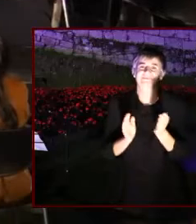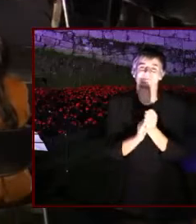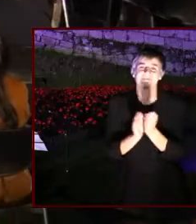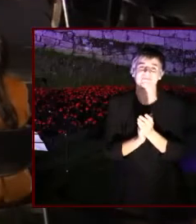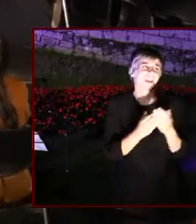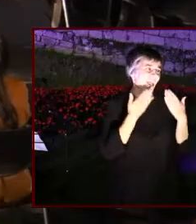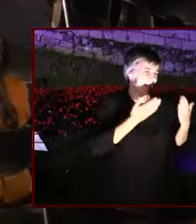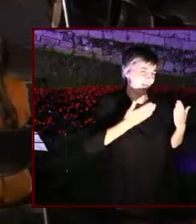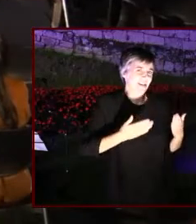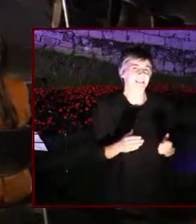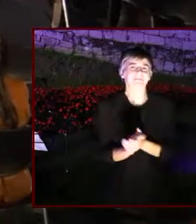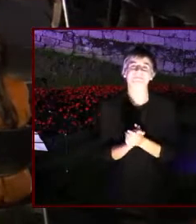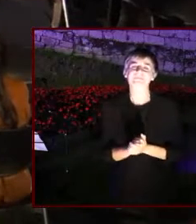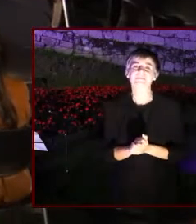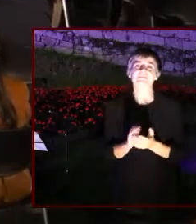Grazas, Waiza.